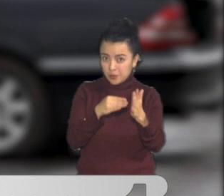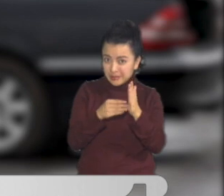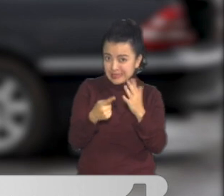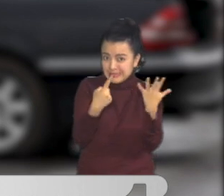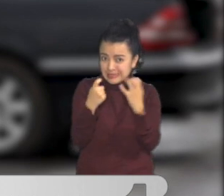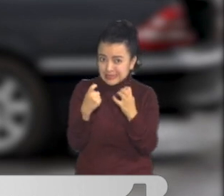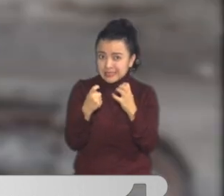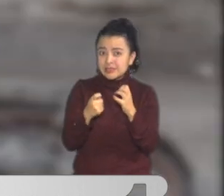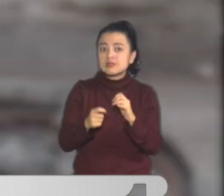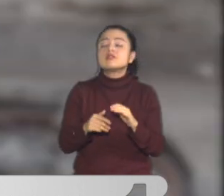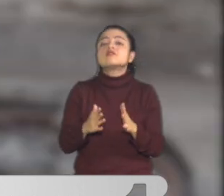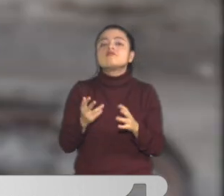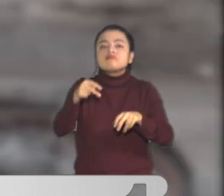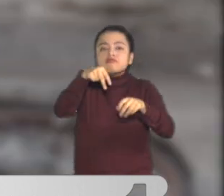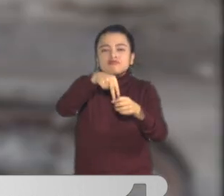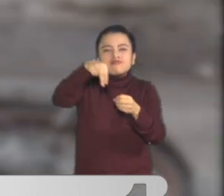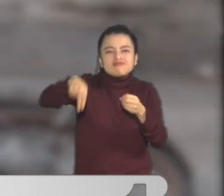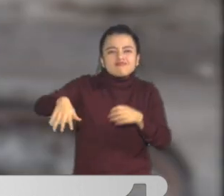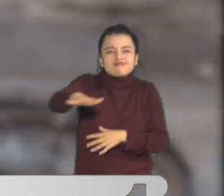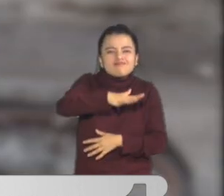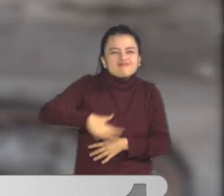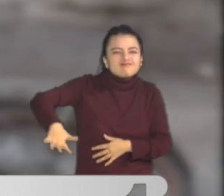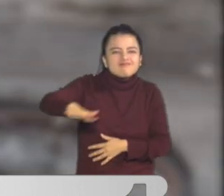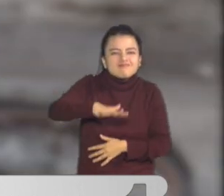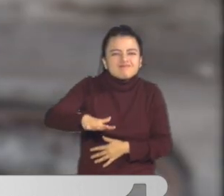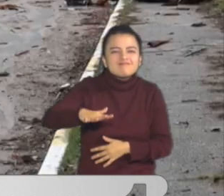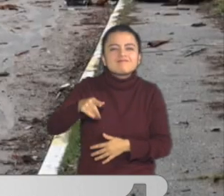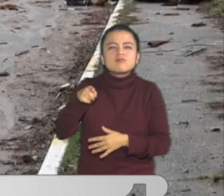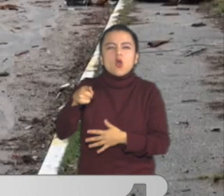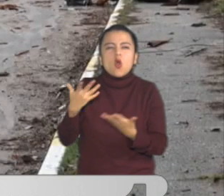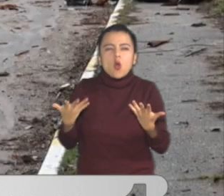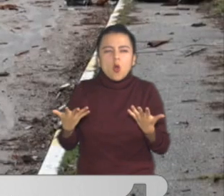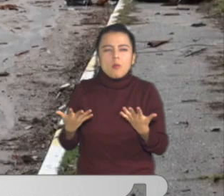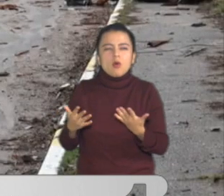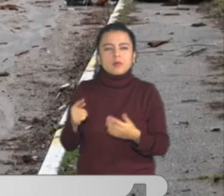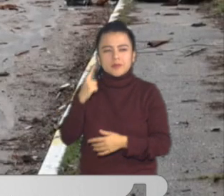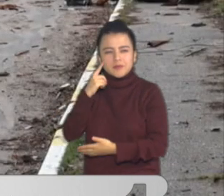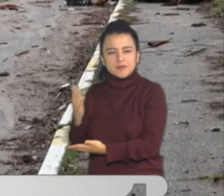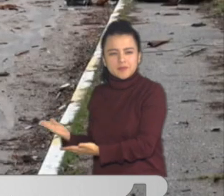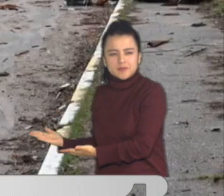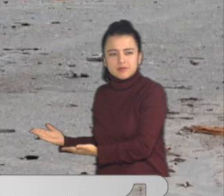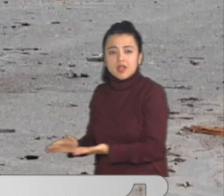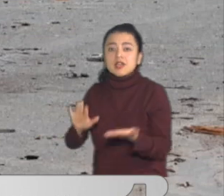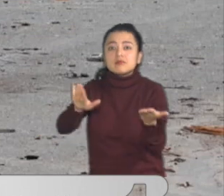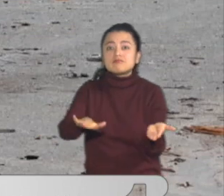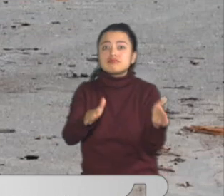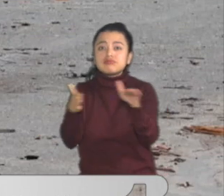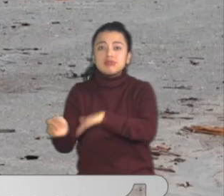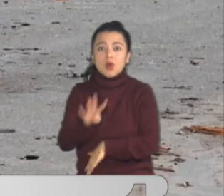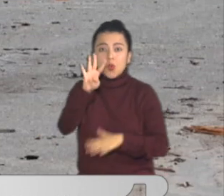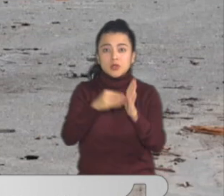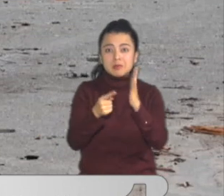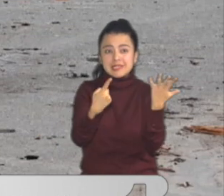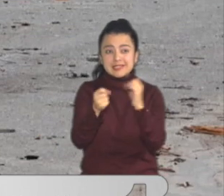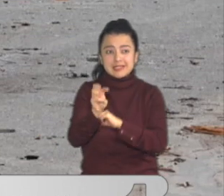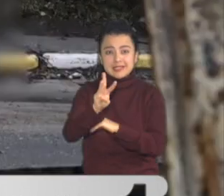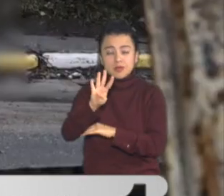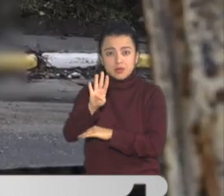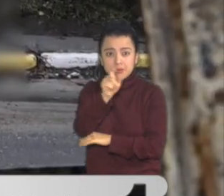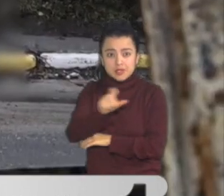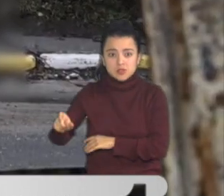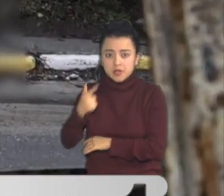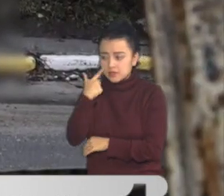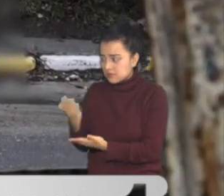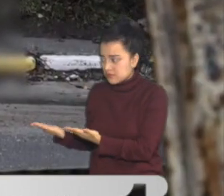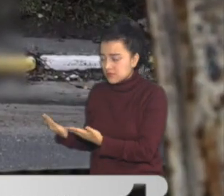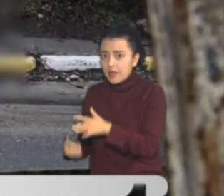4.634 civiles han muerto en Ucrania desde el inicio de la invasión rusa el 24 de febrero. Según el reporte, en el país